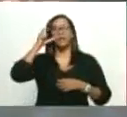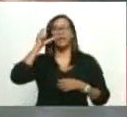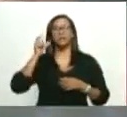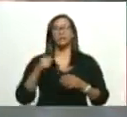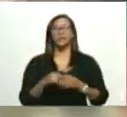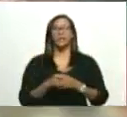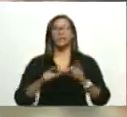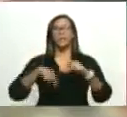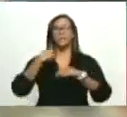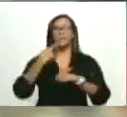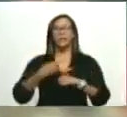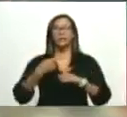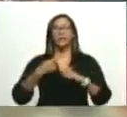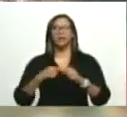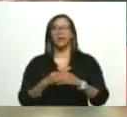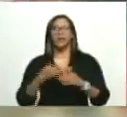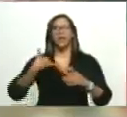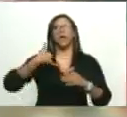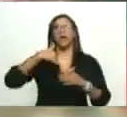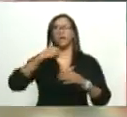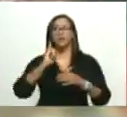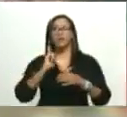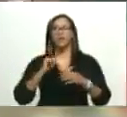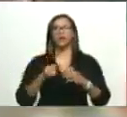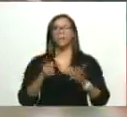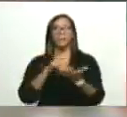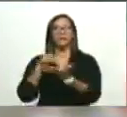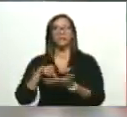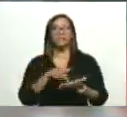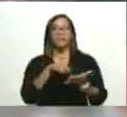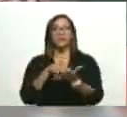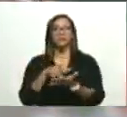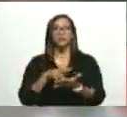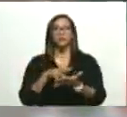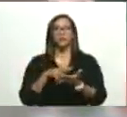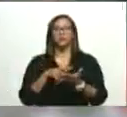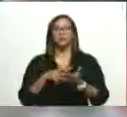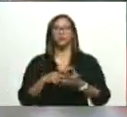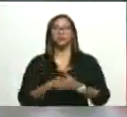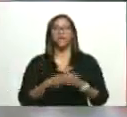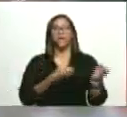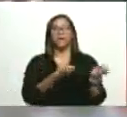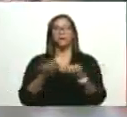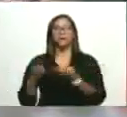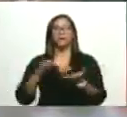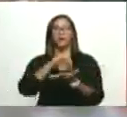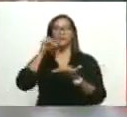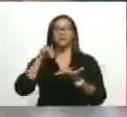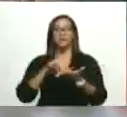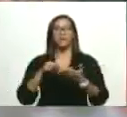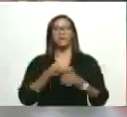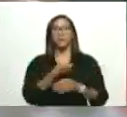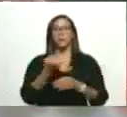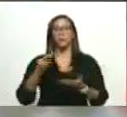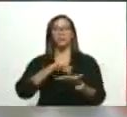es mañana, habrá participación de invitados nacionales,